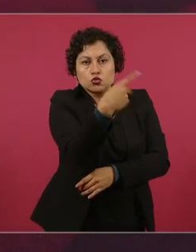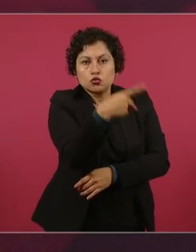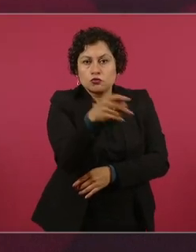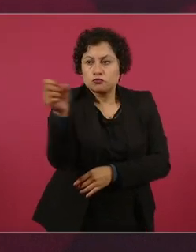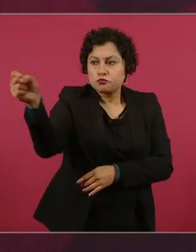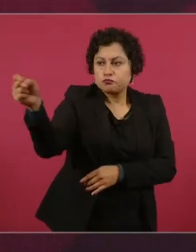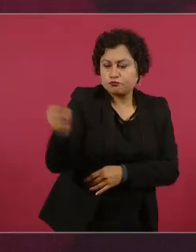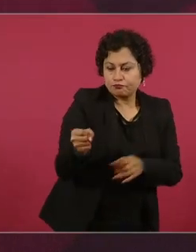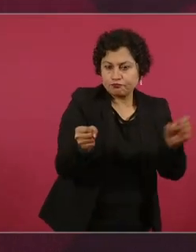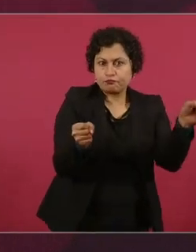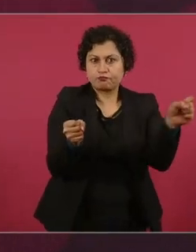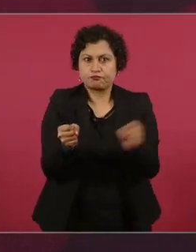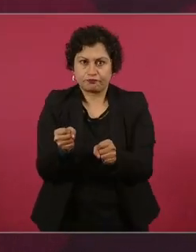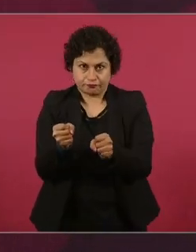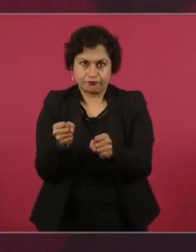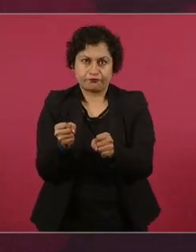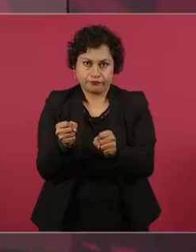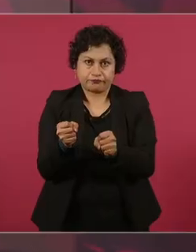La democracia